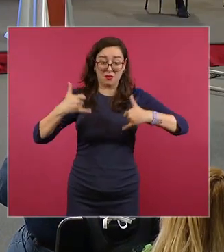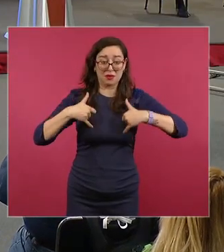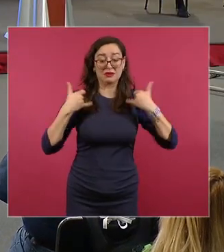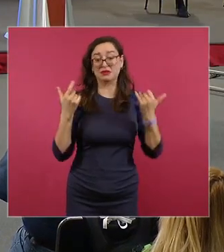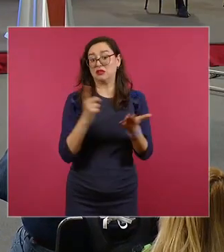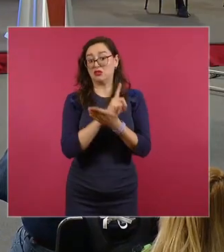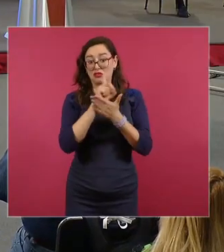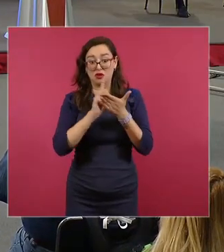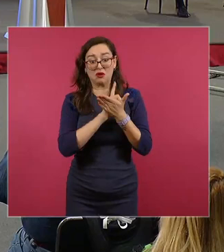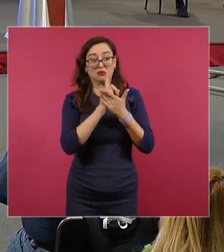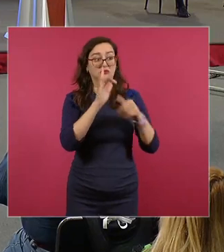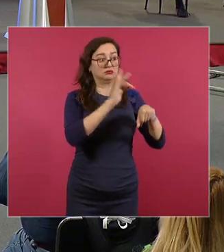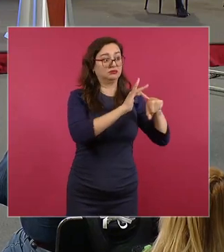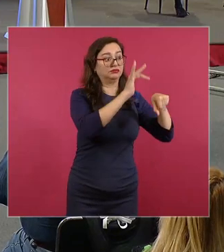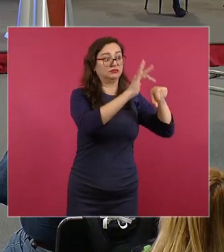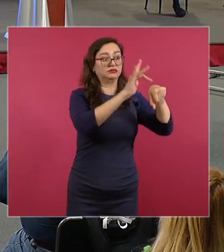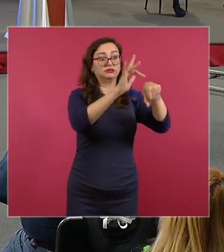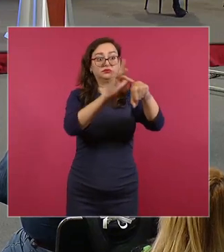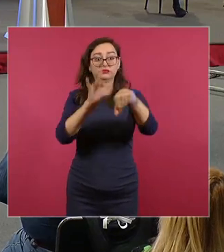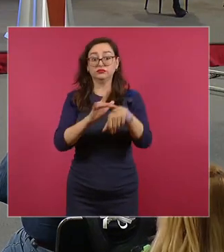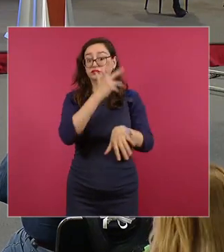y los políticos de Estados Unidos